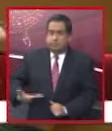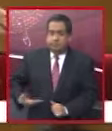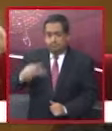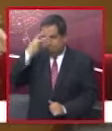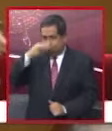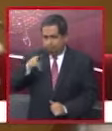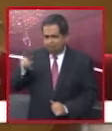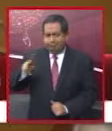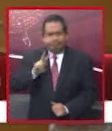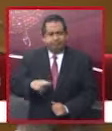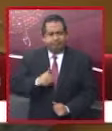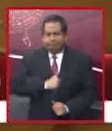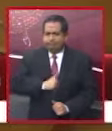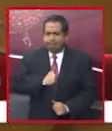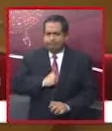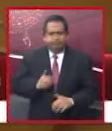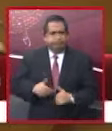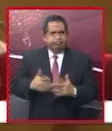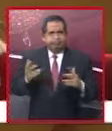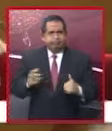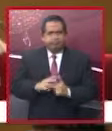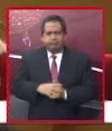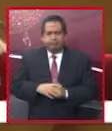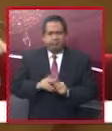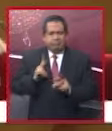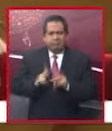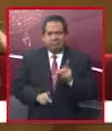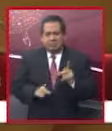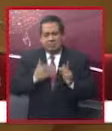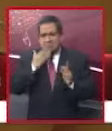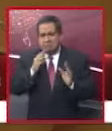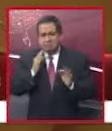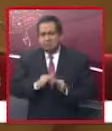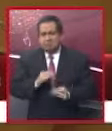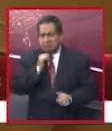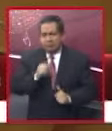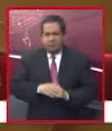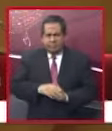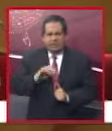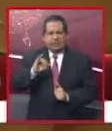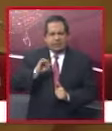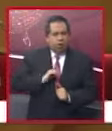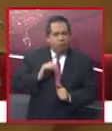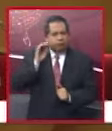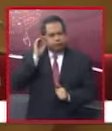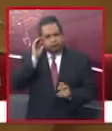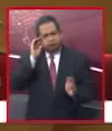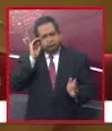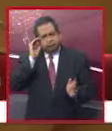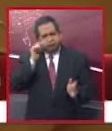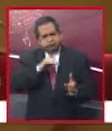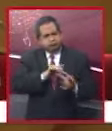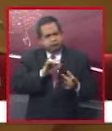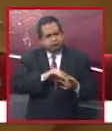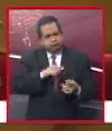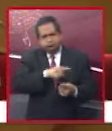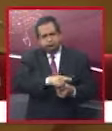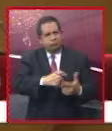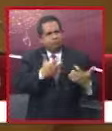México desafortunadamente fue parcial. Sí escuchó, por un lado, al